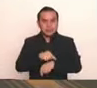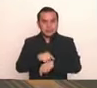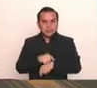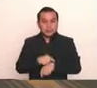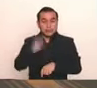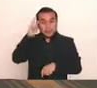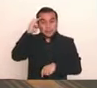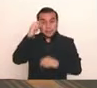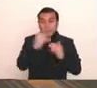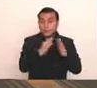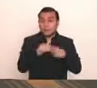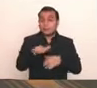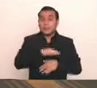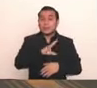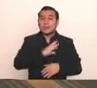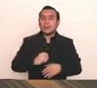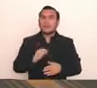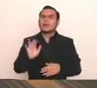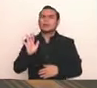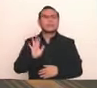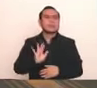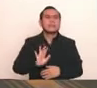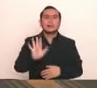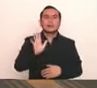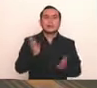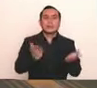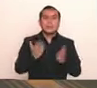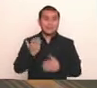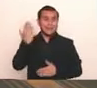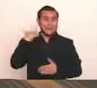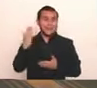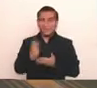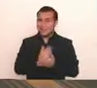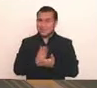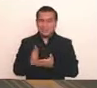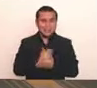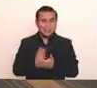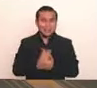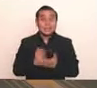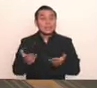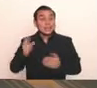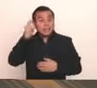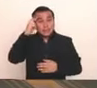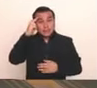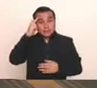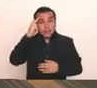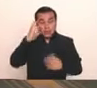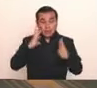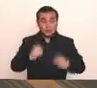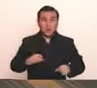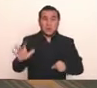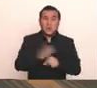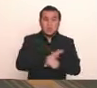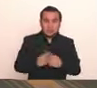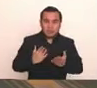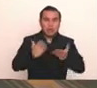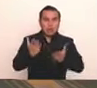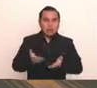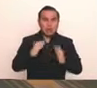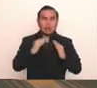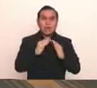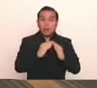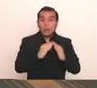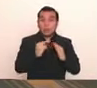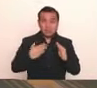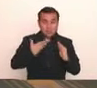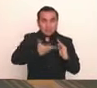colonias de nuestro país nunca se había planteado hacer una labor tan titánica pero hemos puesto casi todo el gobierno en función de esta entrega a casa por casa y